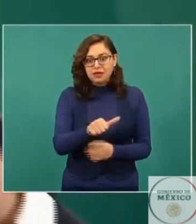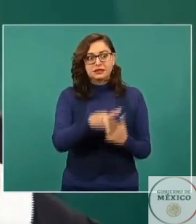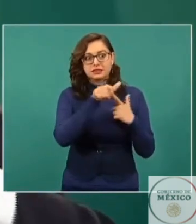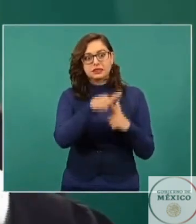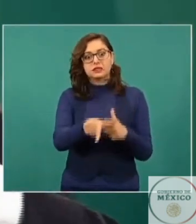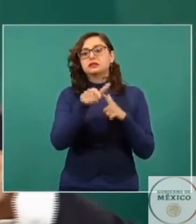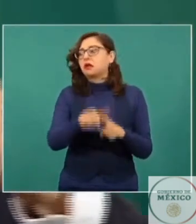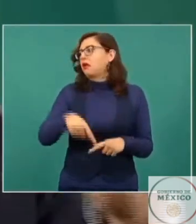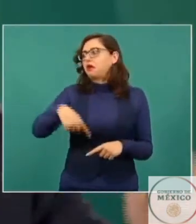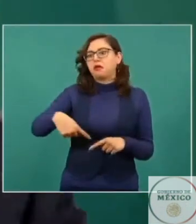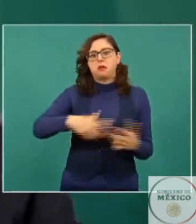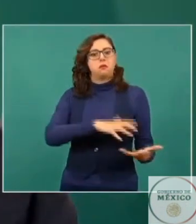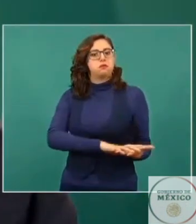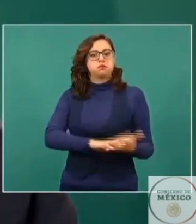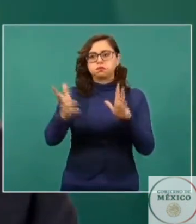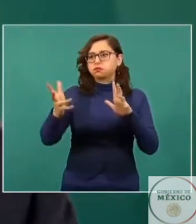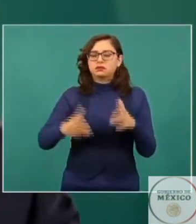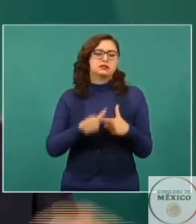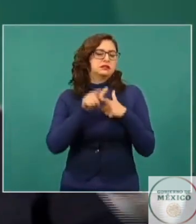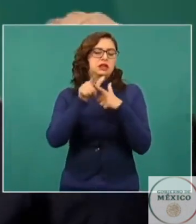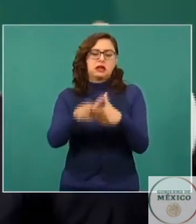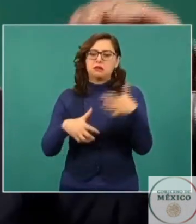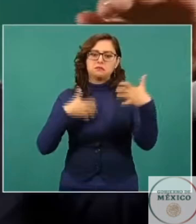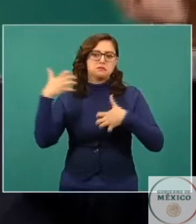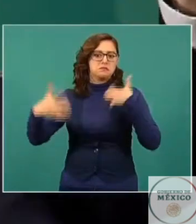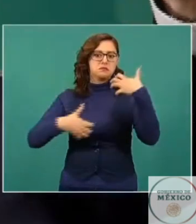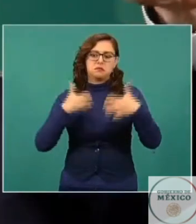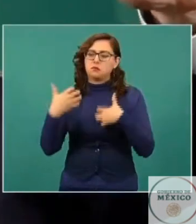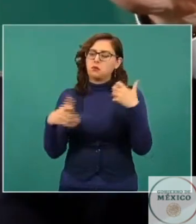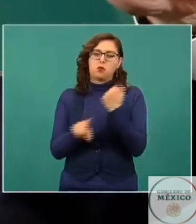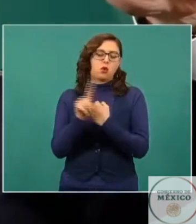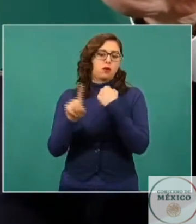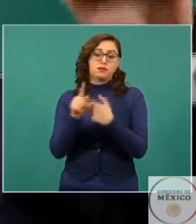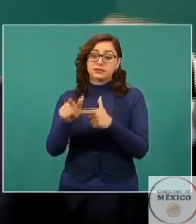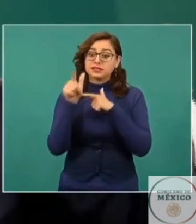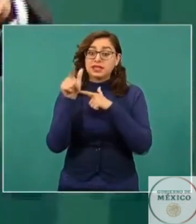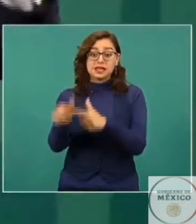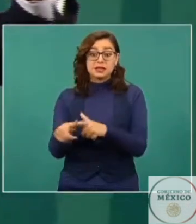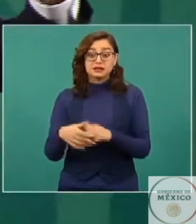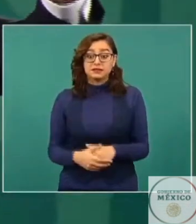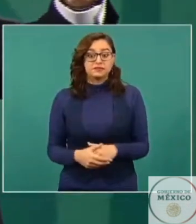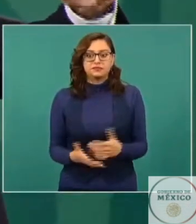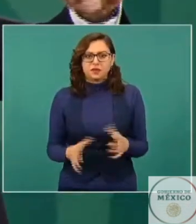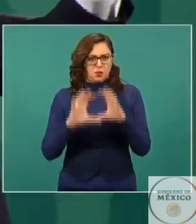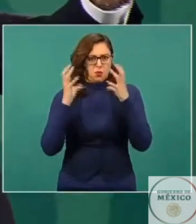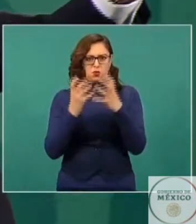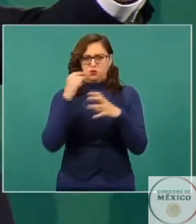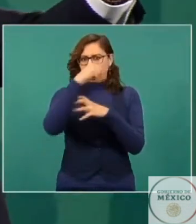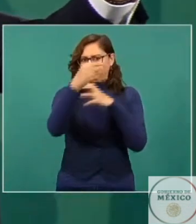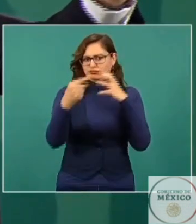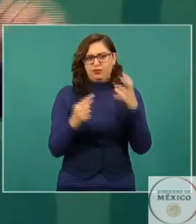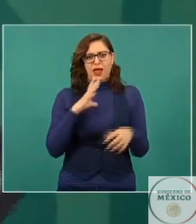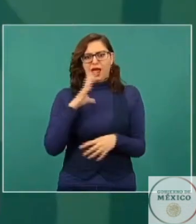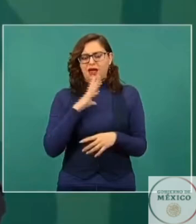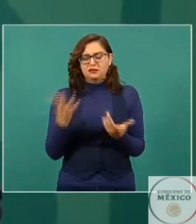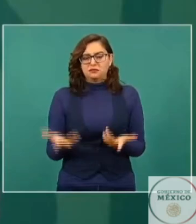demostrado en todo el mundo. A mayor disponibilidad de armas, vas a tener mayor número de homicidios y más violencia, es